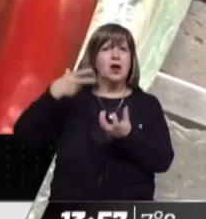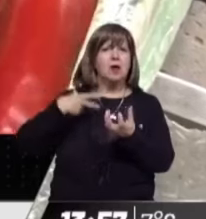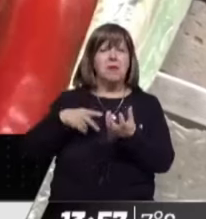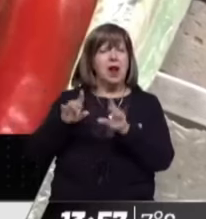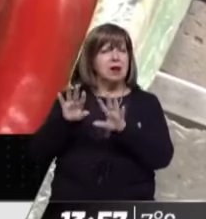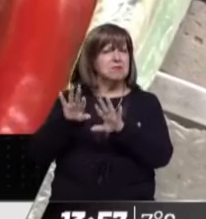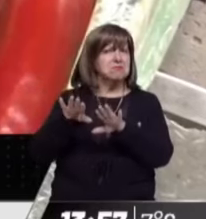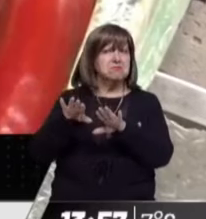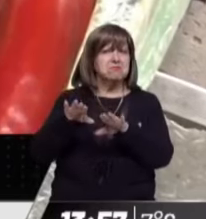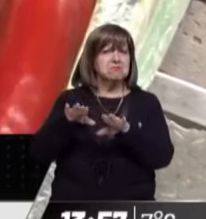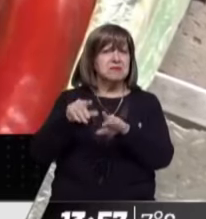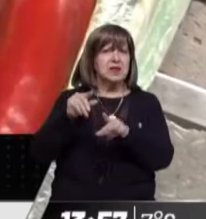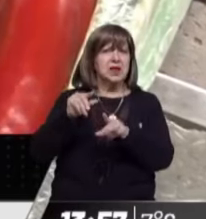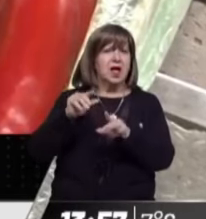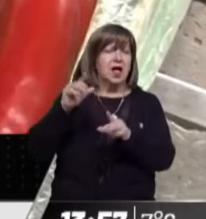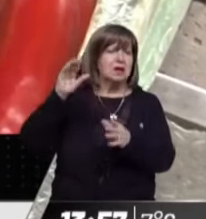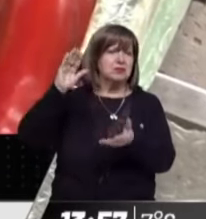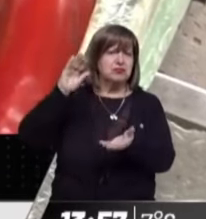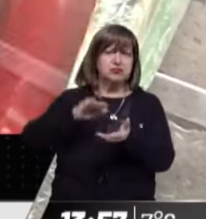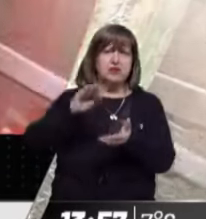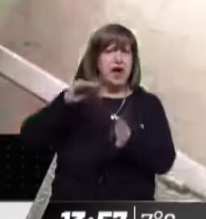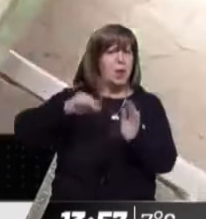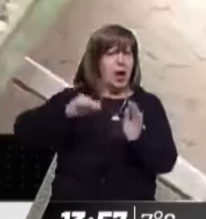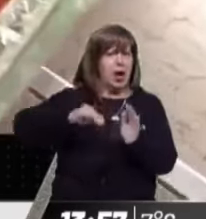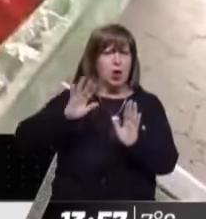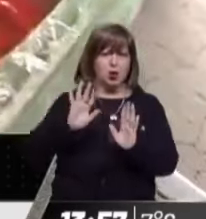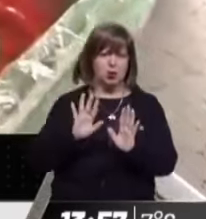Han subido un tiempito, después bajó de vuelta.